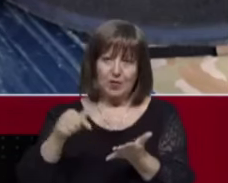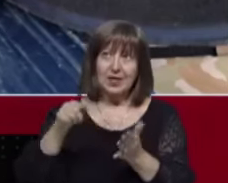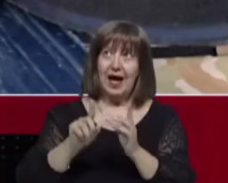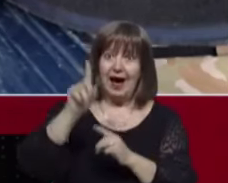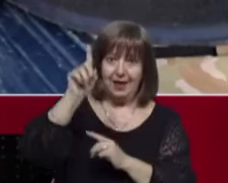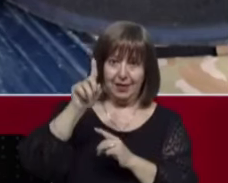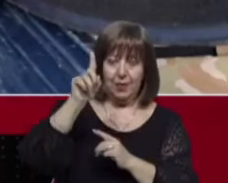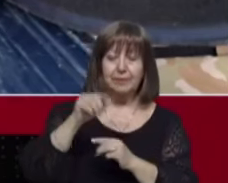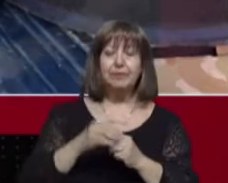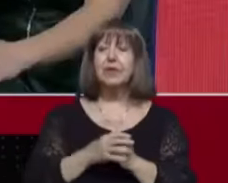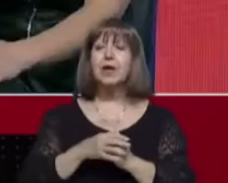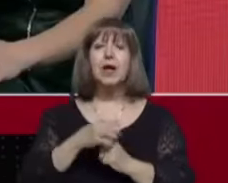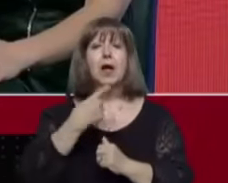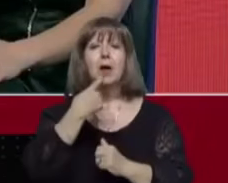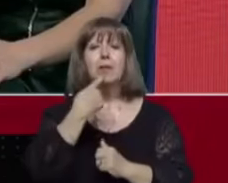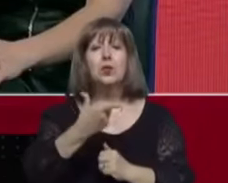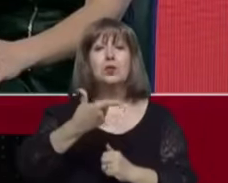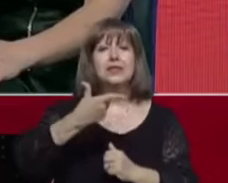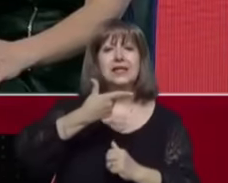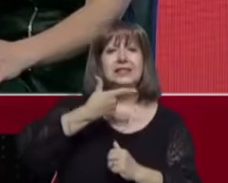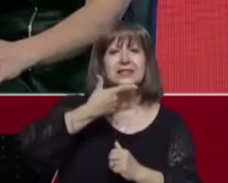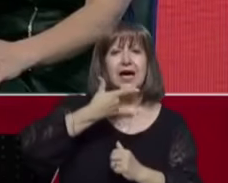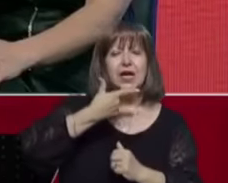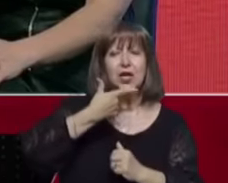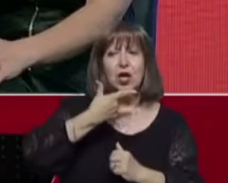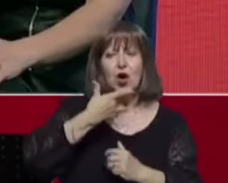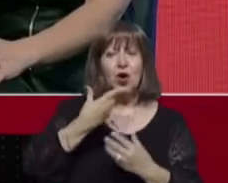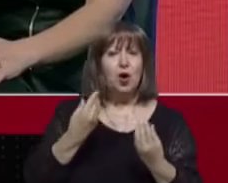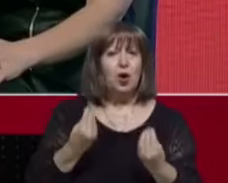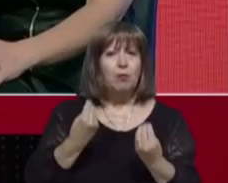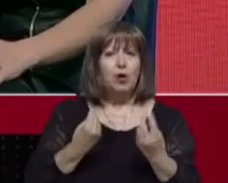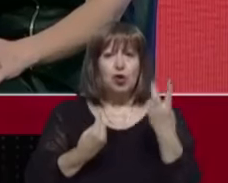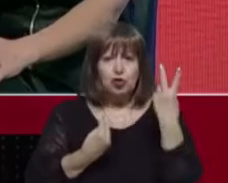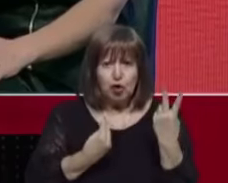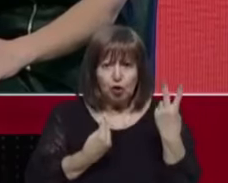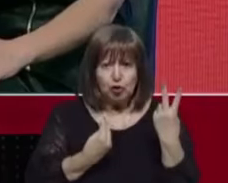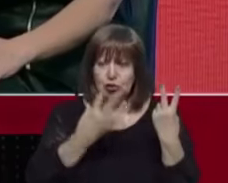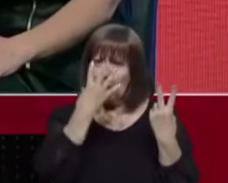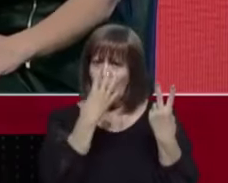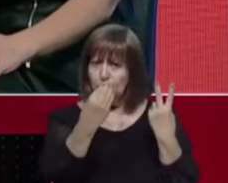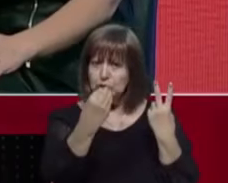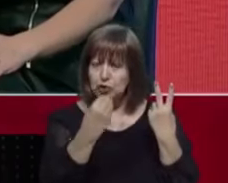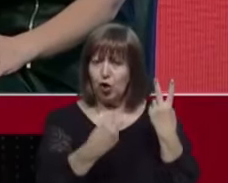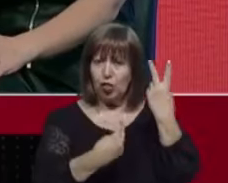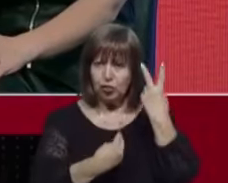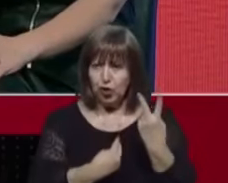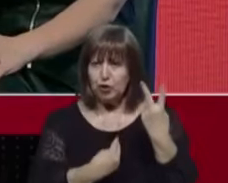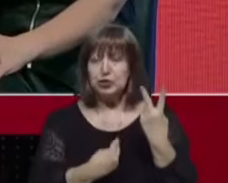tráfico ilegal. ¿Qué está pasando Tremendo. en la zona este? Si podemos seguir el tema en los próximos días, el tráfico